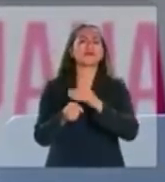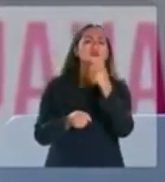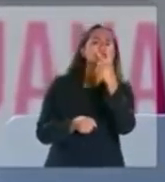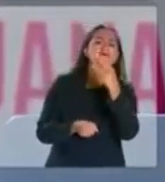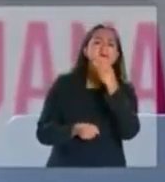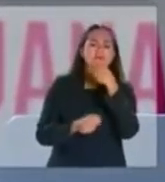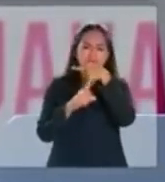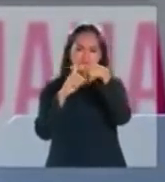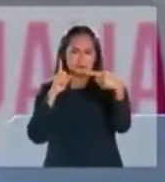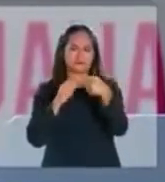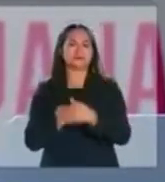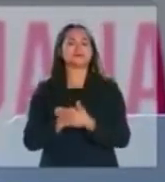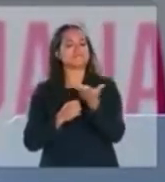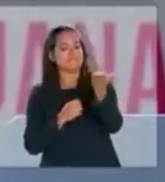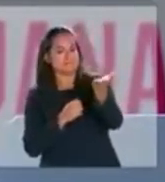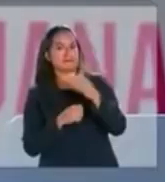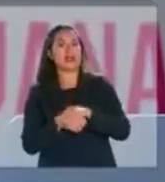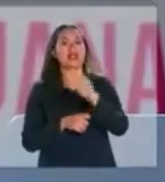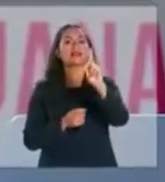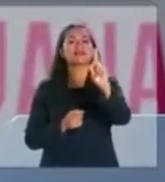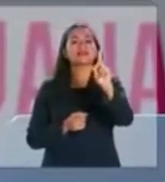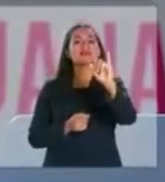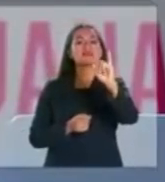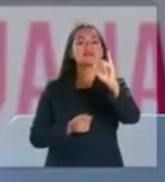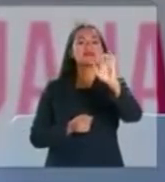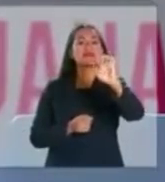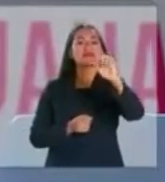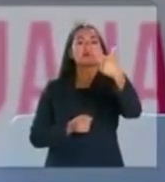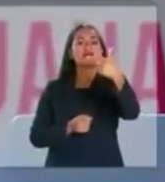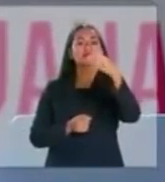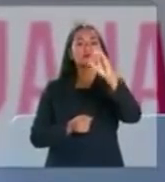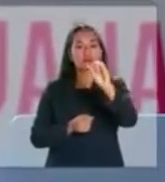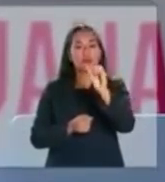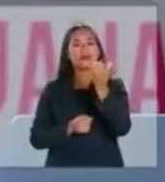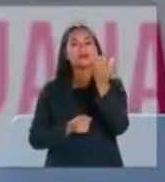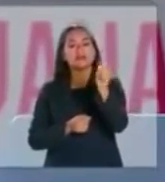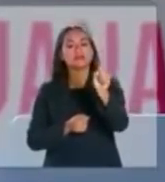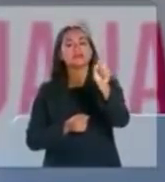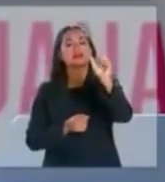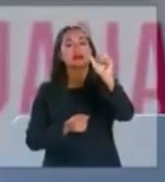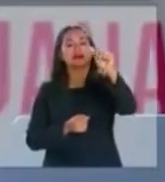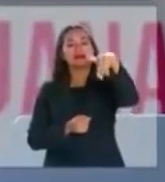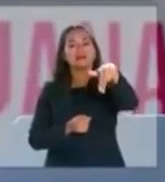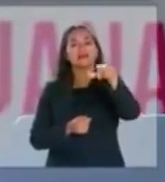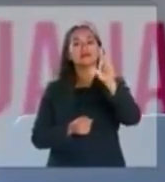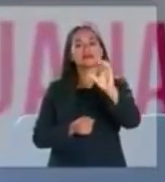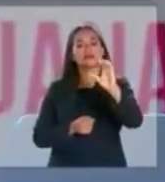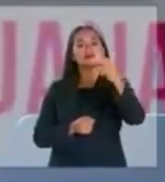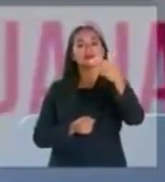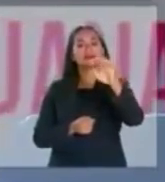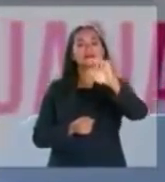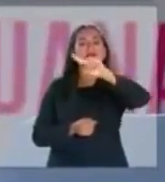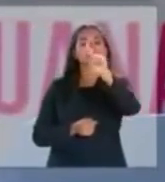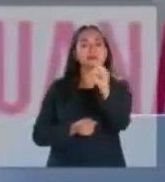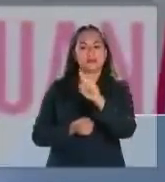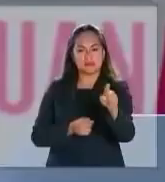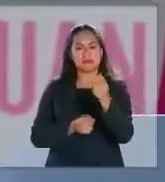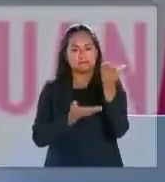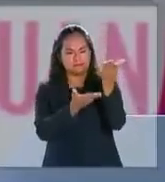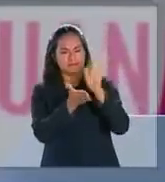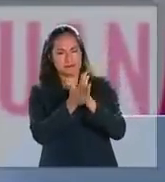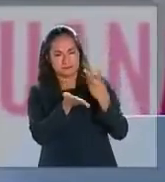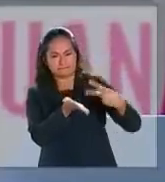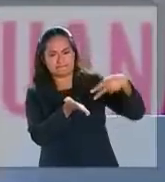domínguez sánchez lo tenemos por aquí aquí está tú tienes el honor de hacerles la segunda pregunta a los